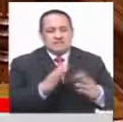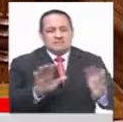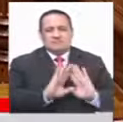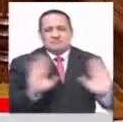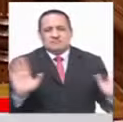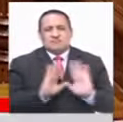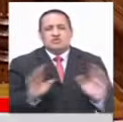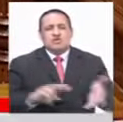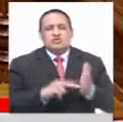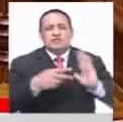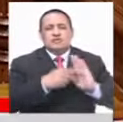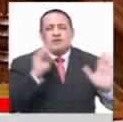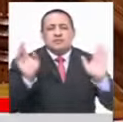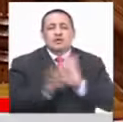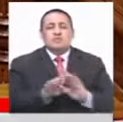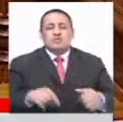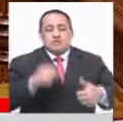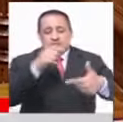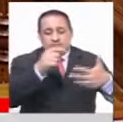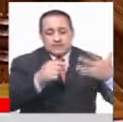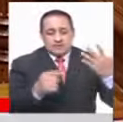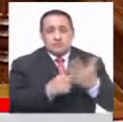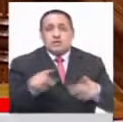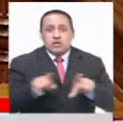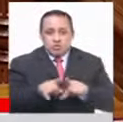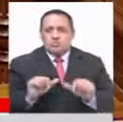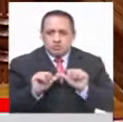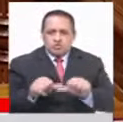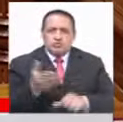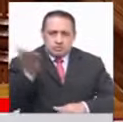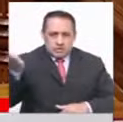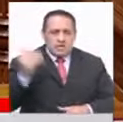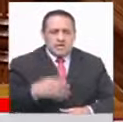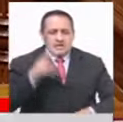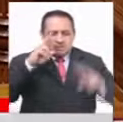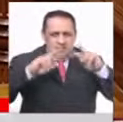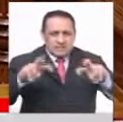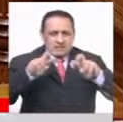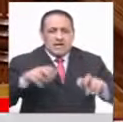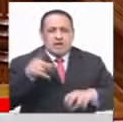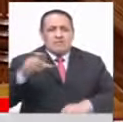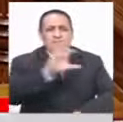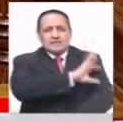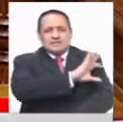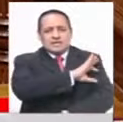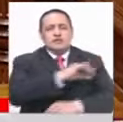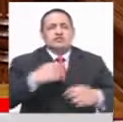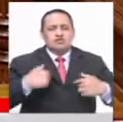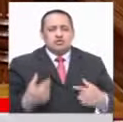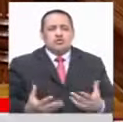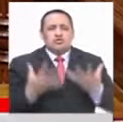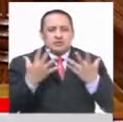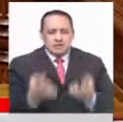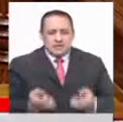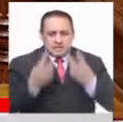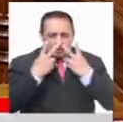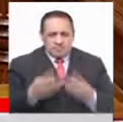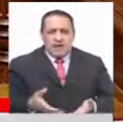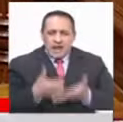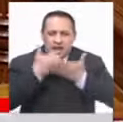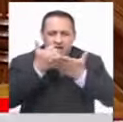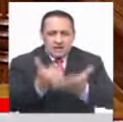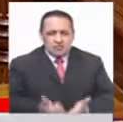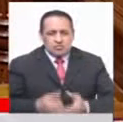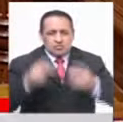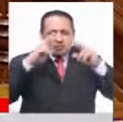vacancia no significa que los temas no sigan siendo investigados. Todo lo contrario, estamos dispuestos a seguir colaborando